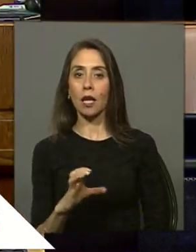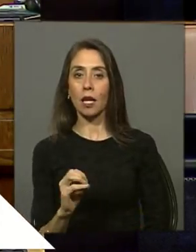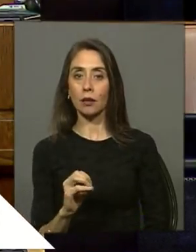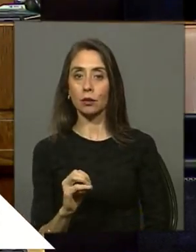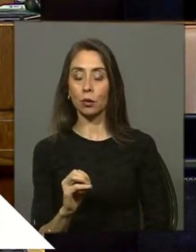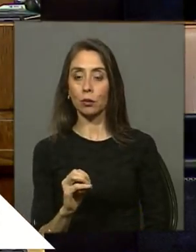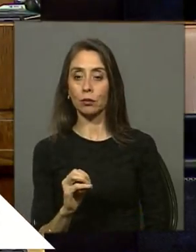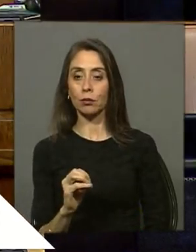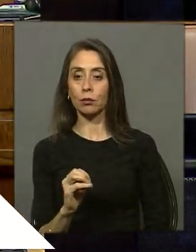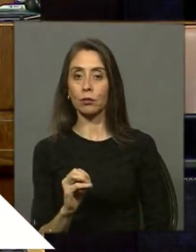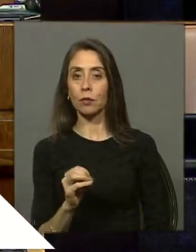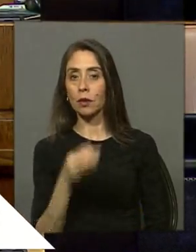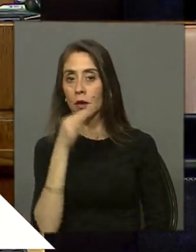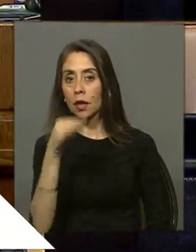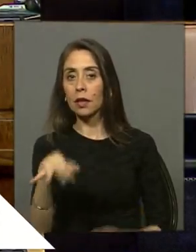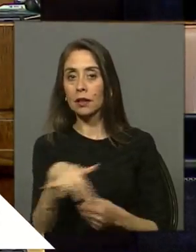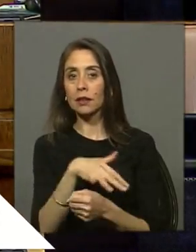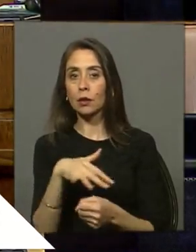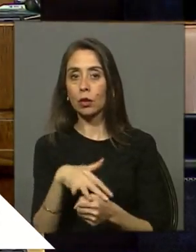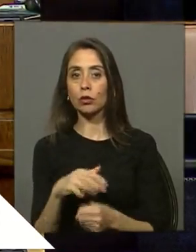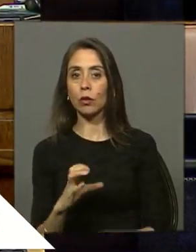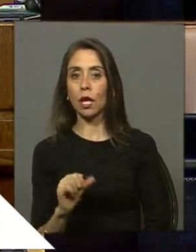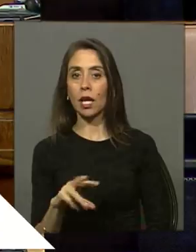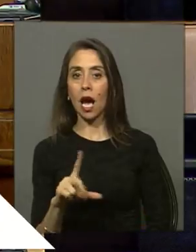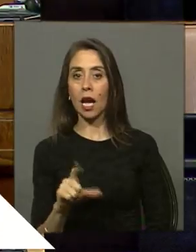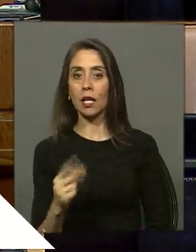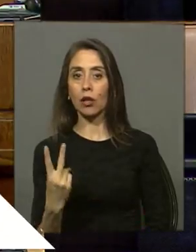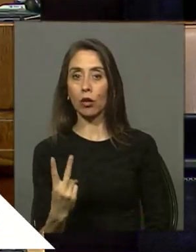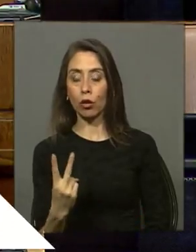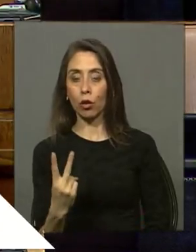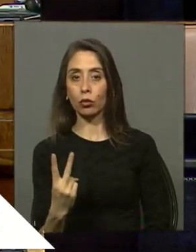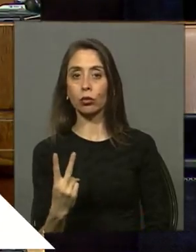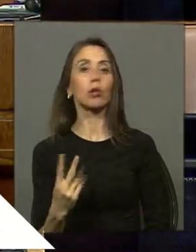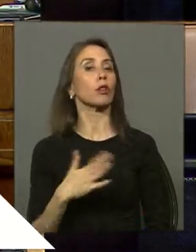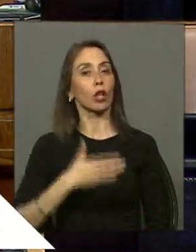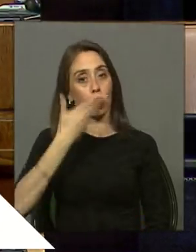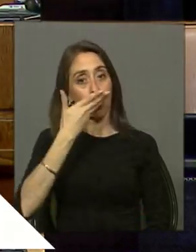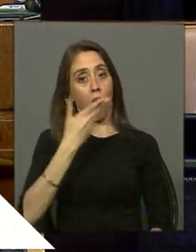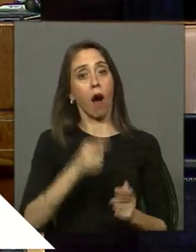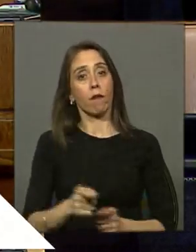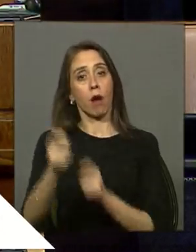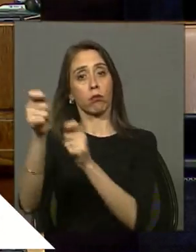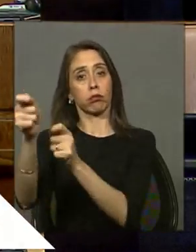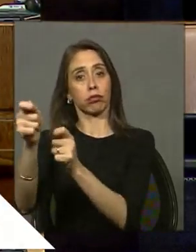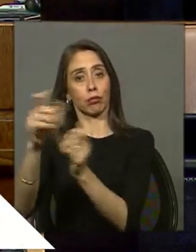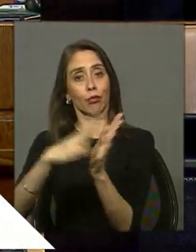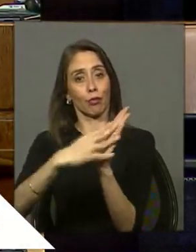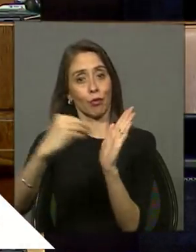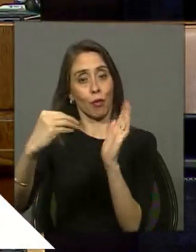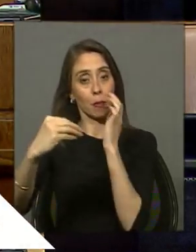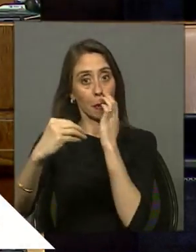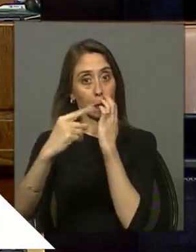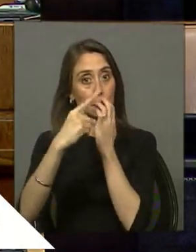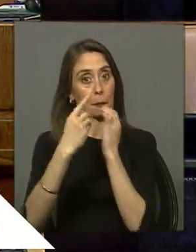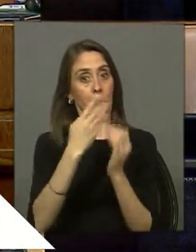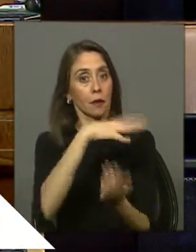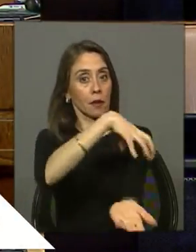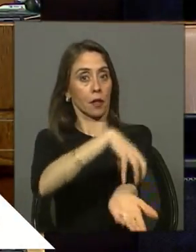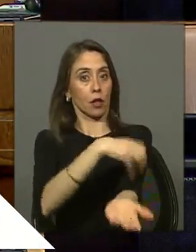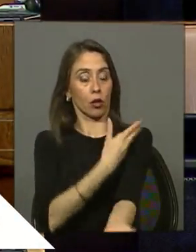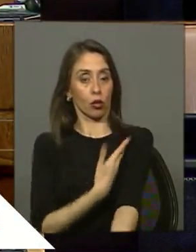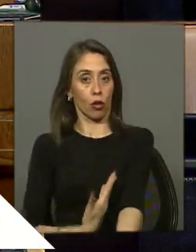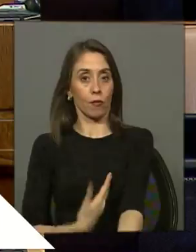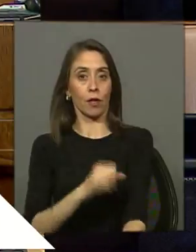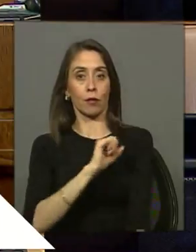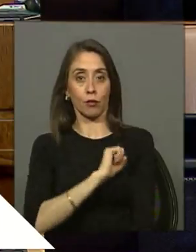expresando la situación que vive el canelo 2 para lo cual se le puede remitir mi intervención a objeto que desde el punto de vista del gobierno metropolitano y